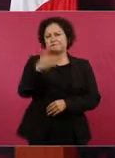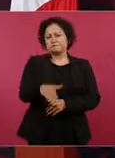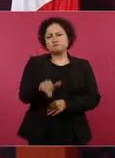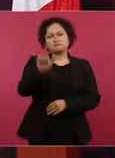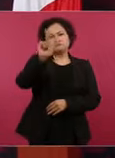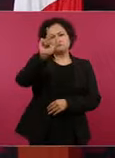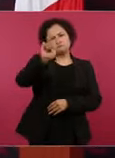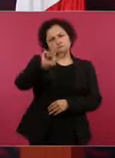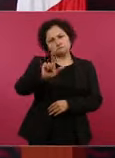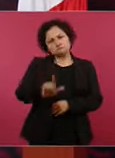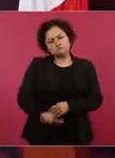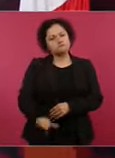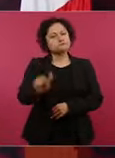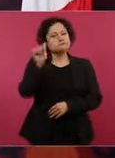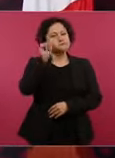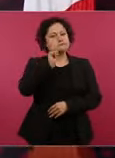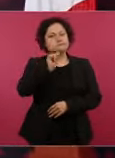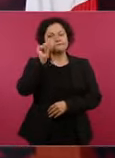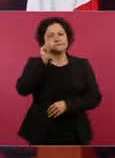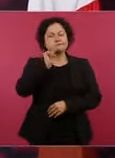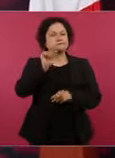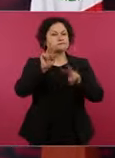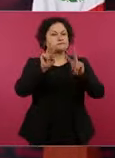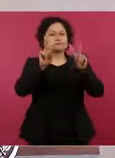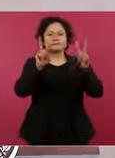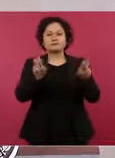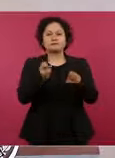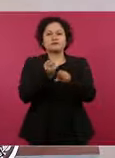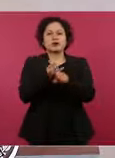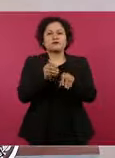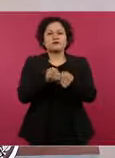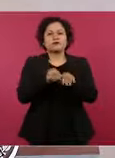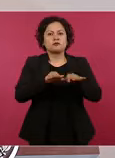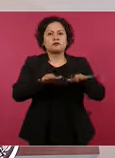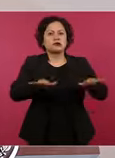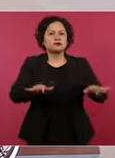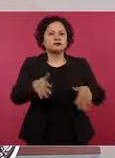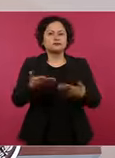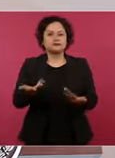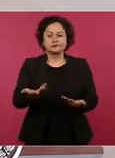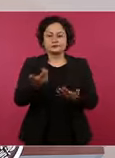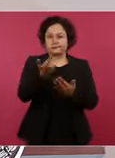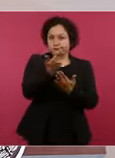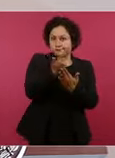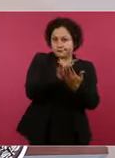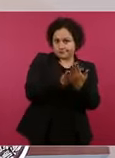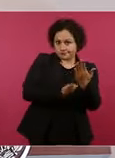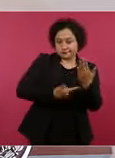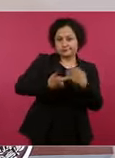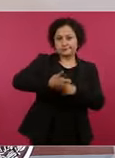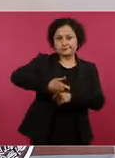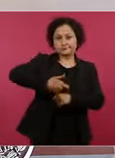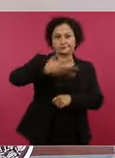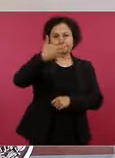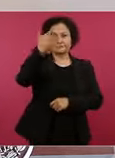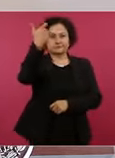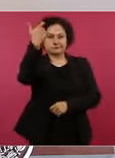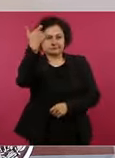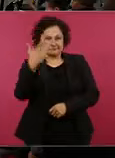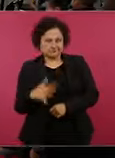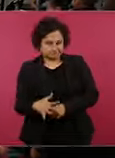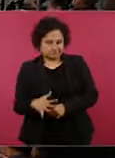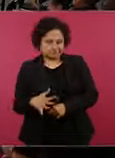siempre, se va a informar sobre el quién es quién en los precios de alimentos, de